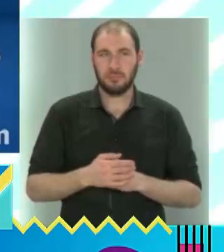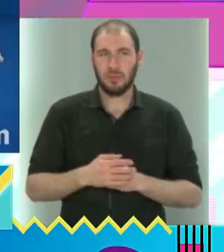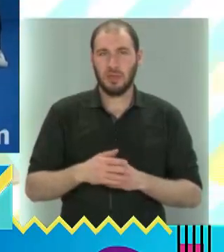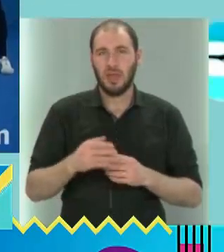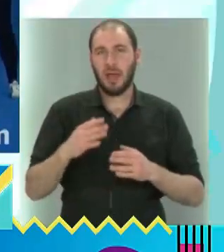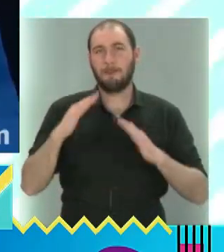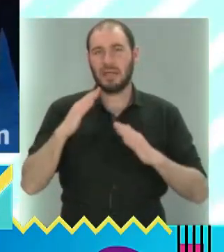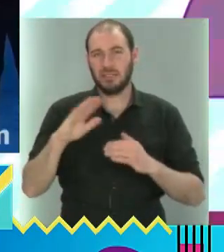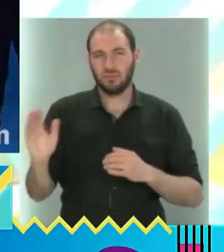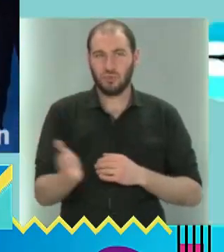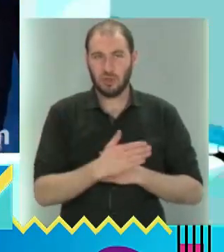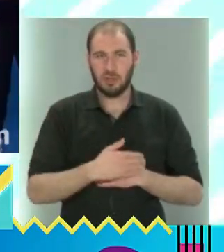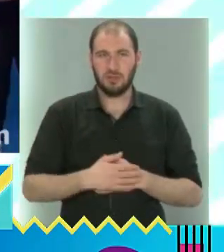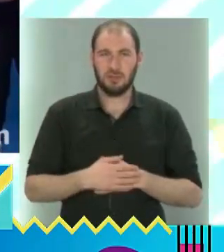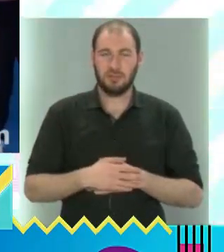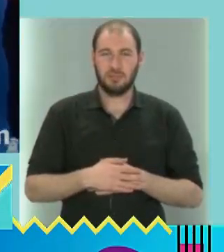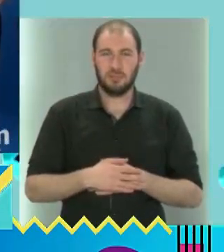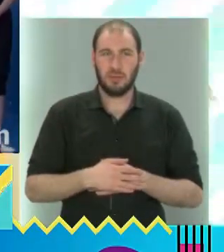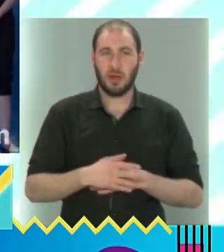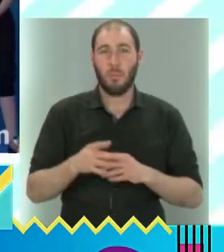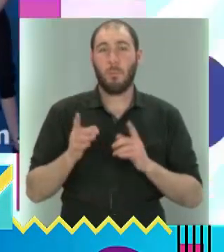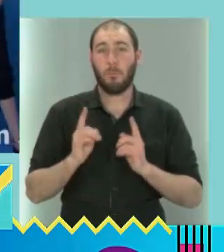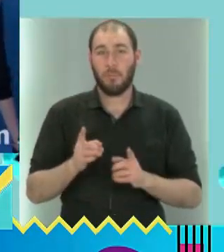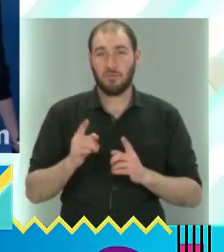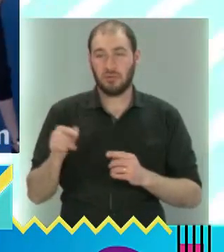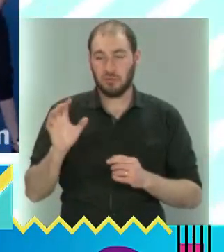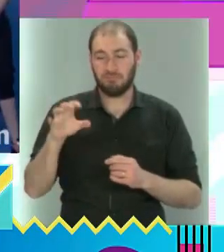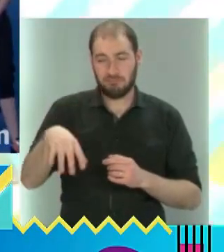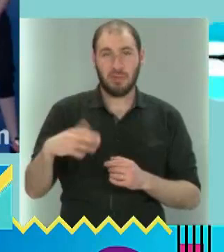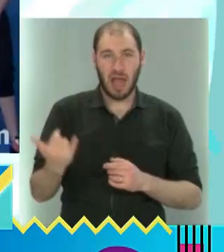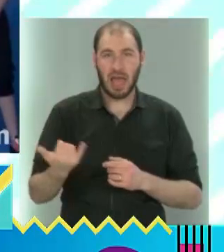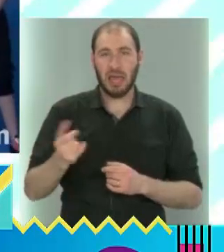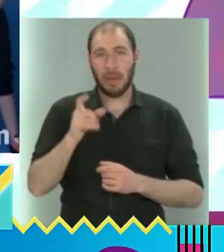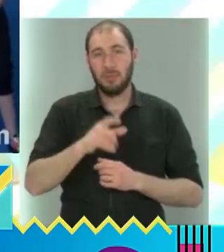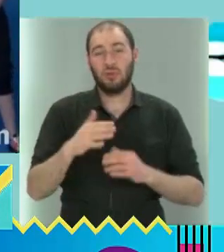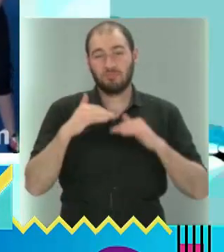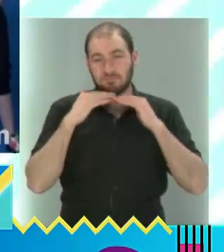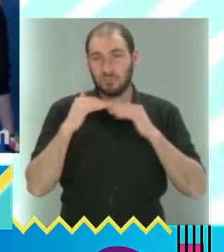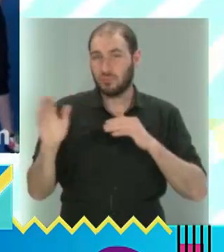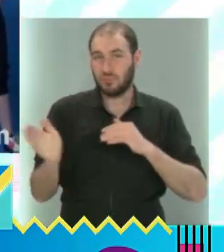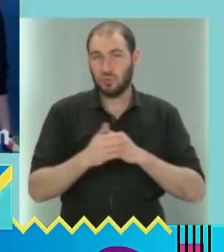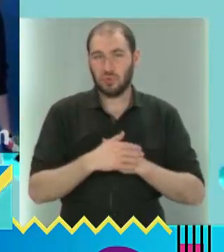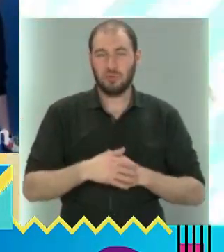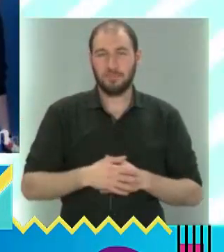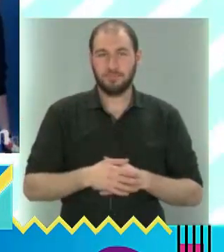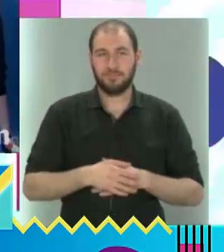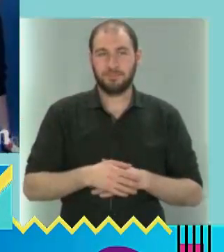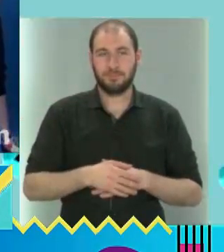las artes marciales. Los profes van a tener su stand donde la gente y el público va a poder